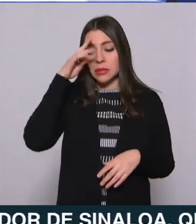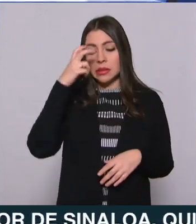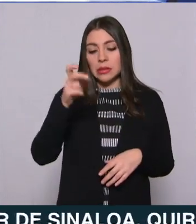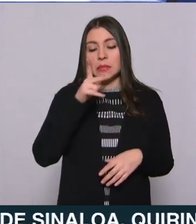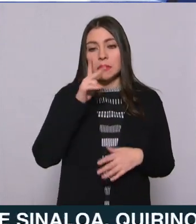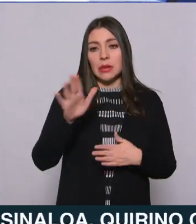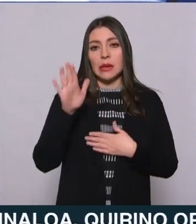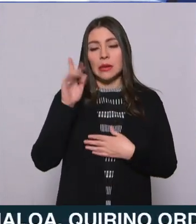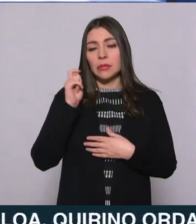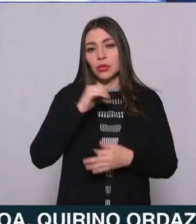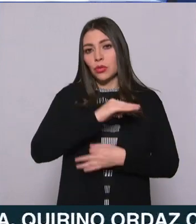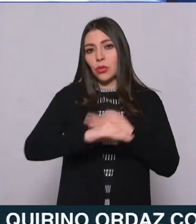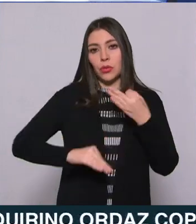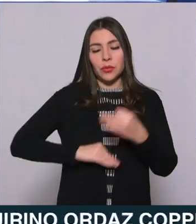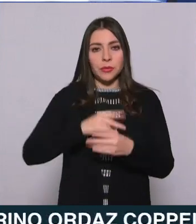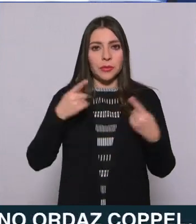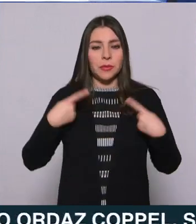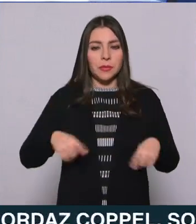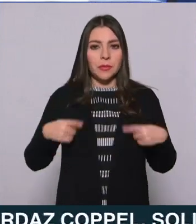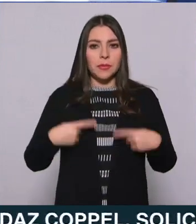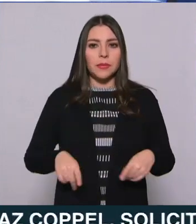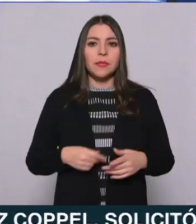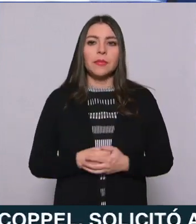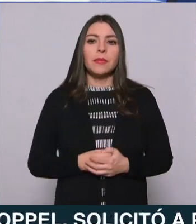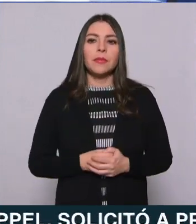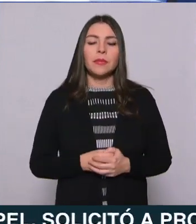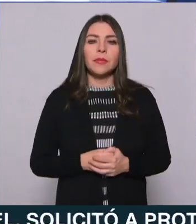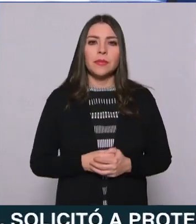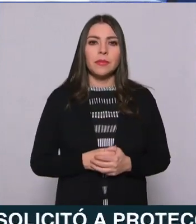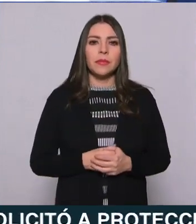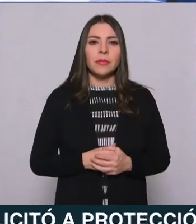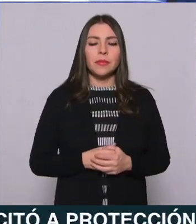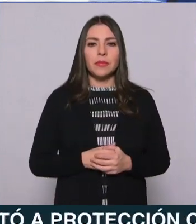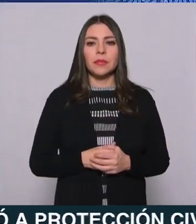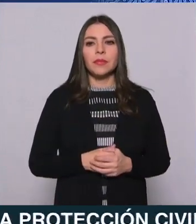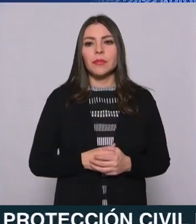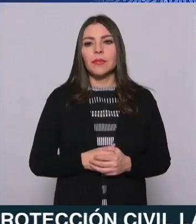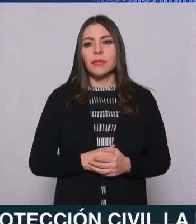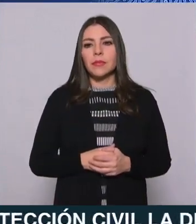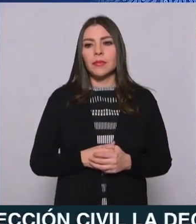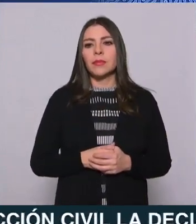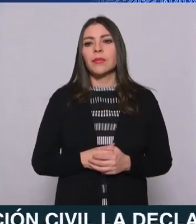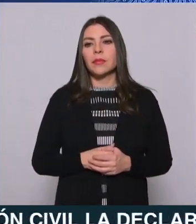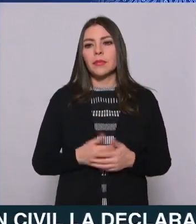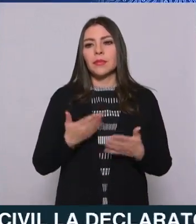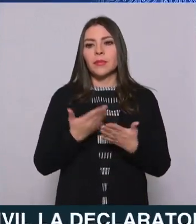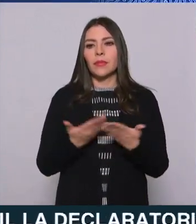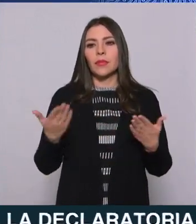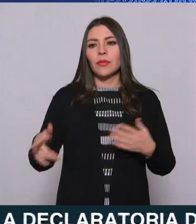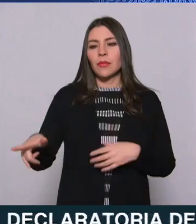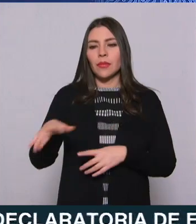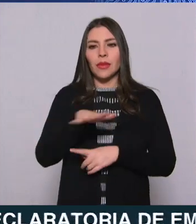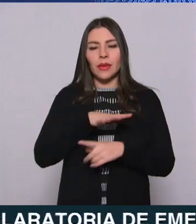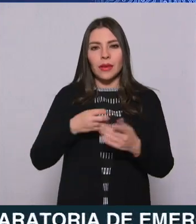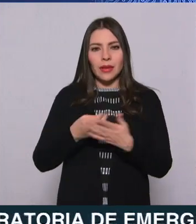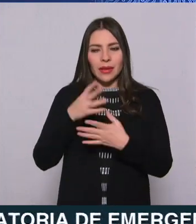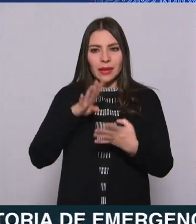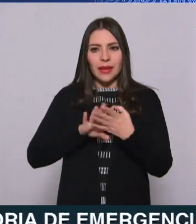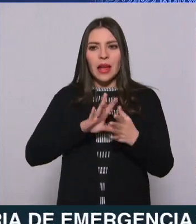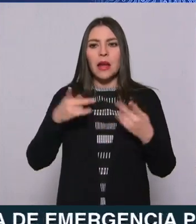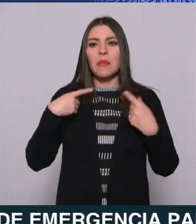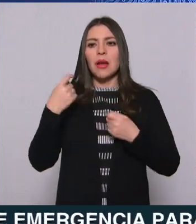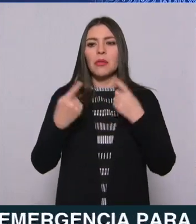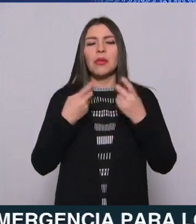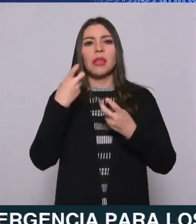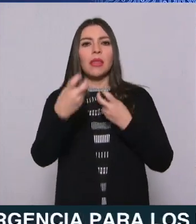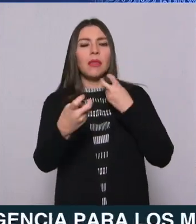que ser de todos. Eva, ¿cómo ha sido transitar ahora en la sociedad y precisamente con esto de enfrentarse a los señalamientos, a la